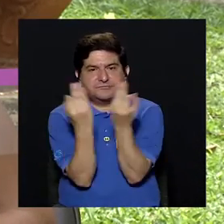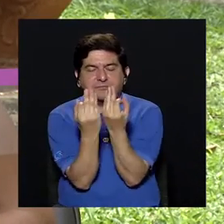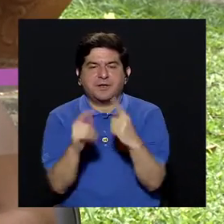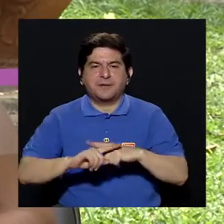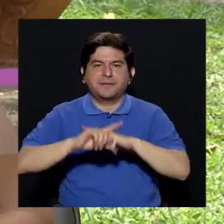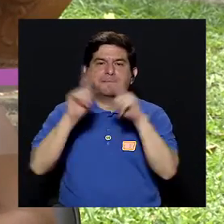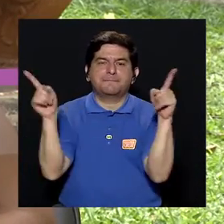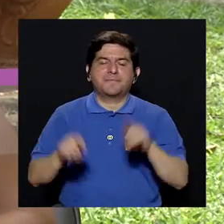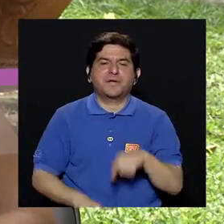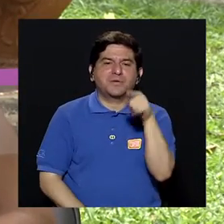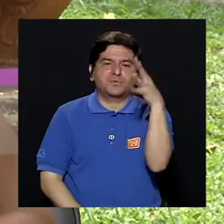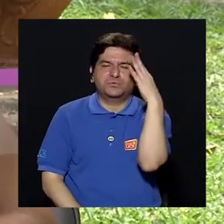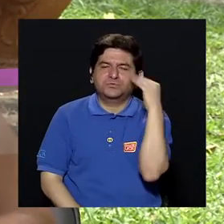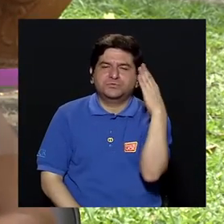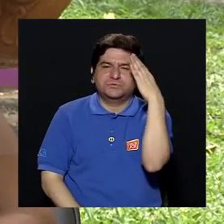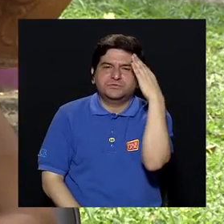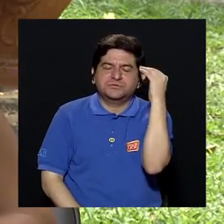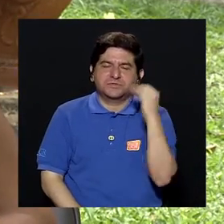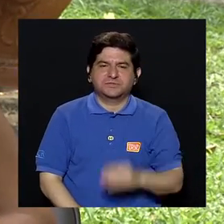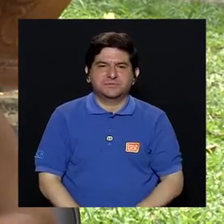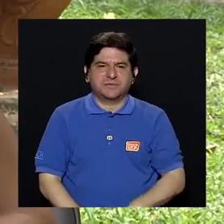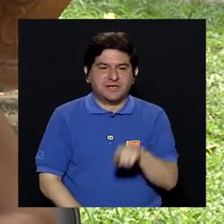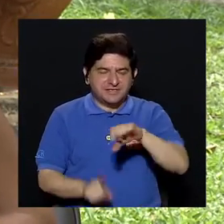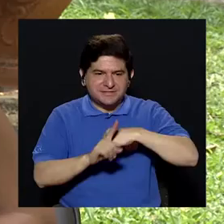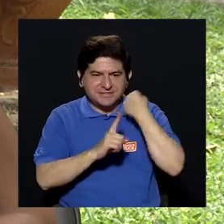familia, pero ¿cuál ha sido su experiencia